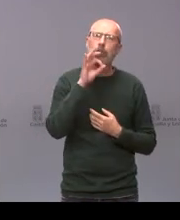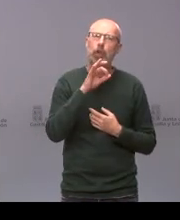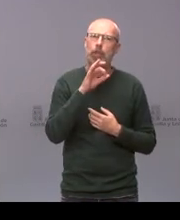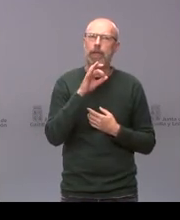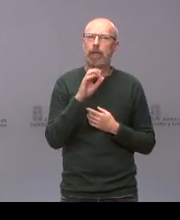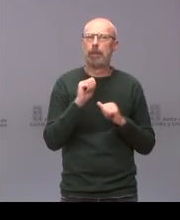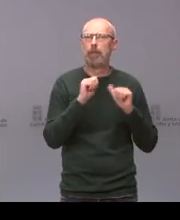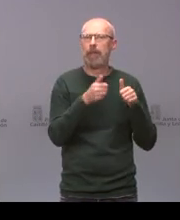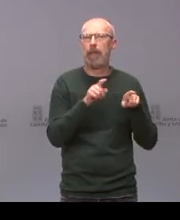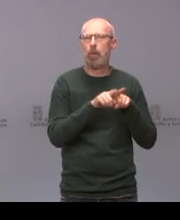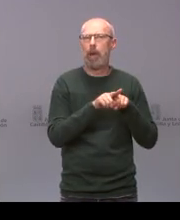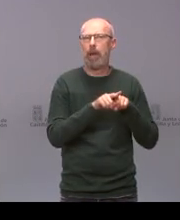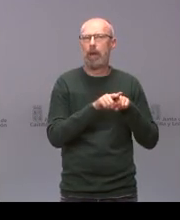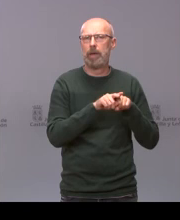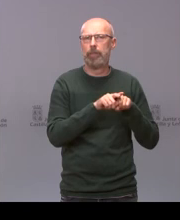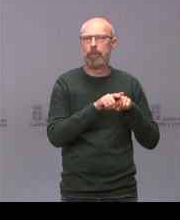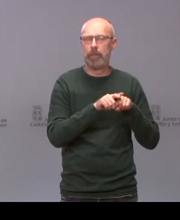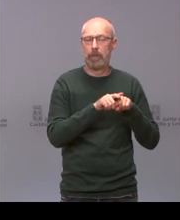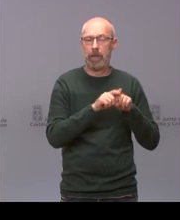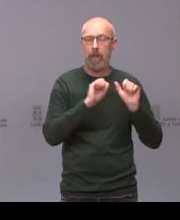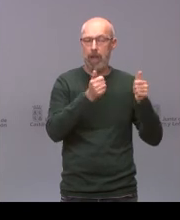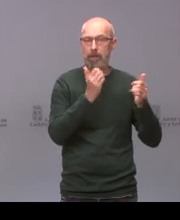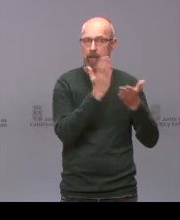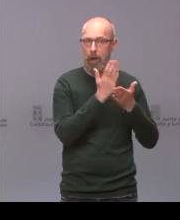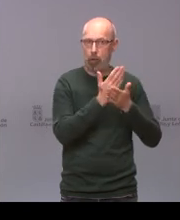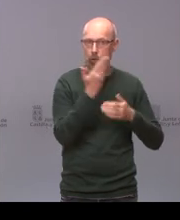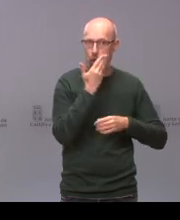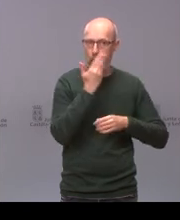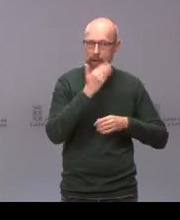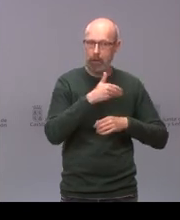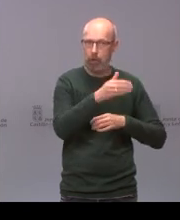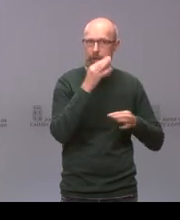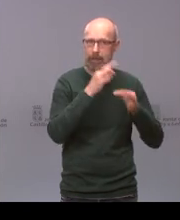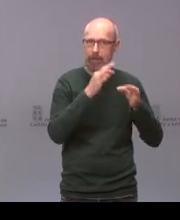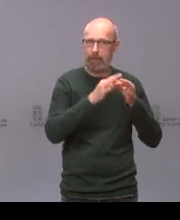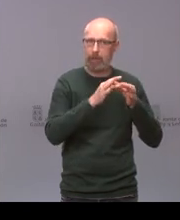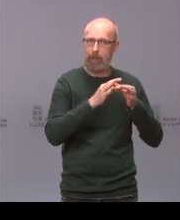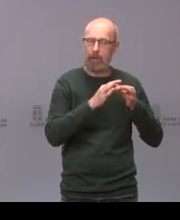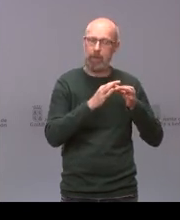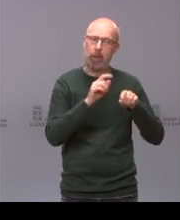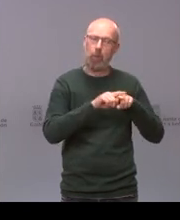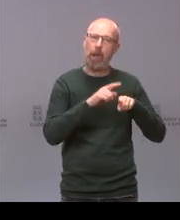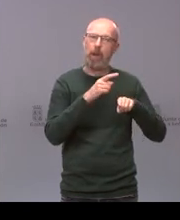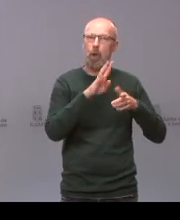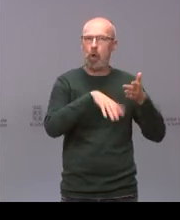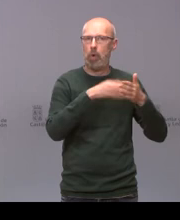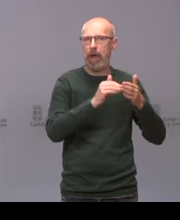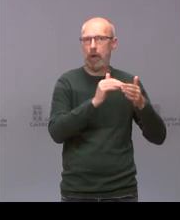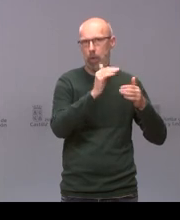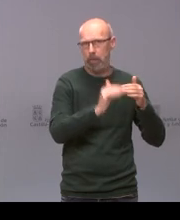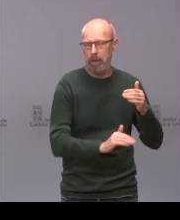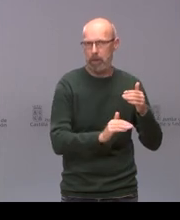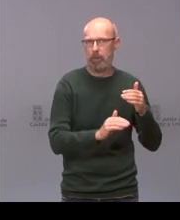recorte horario en el inicio del curso, en el mes de septiembre, que en los últimos años no se había producido en ciertos niveles educativos, primaria,